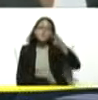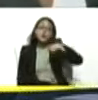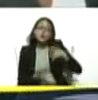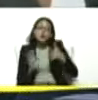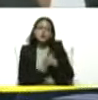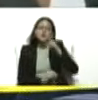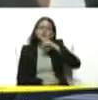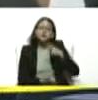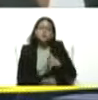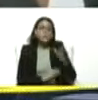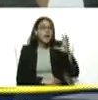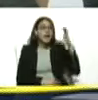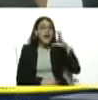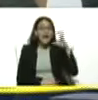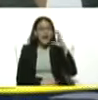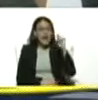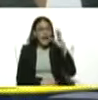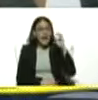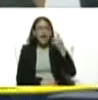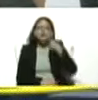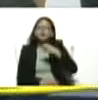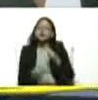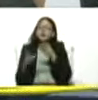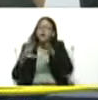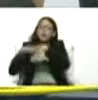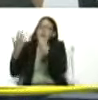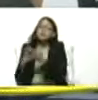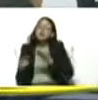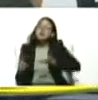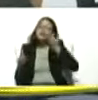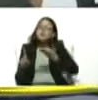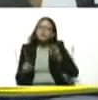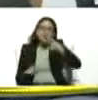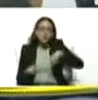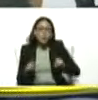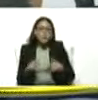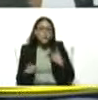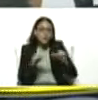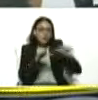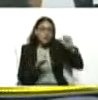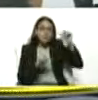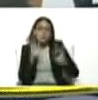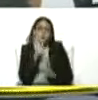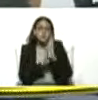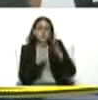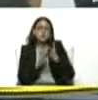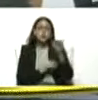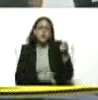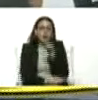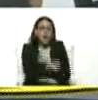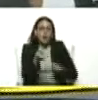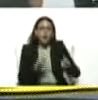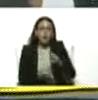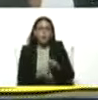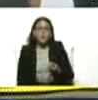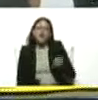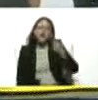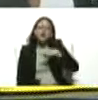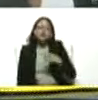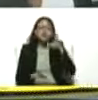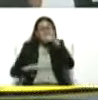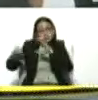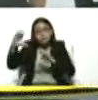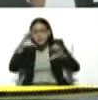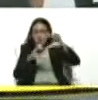un patrimonio fundamental y un recurso estratégico para el desarrollo productivo de la nación. La ciencia y la tecnología puesta de manifiesto